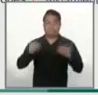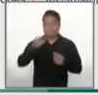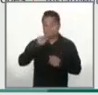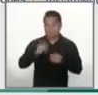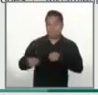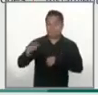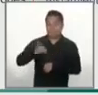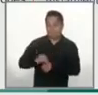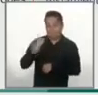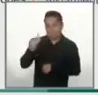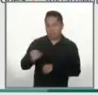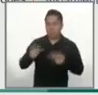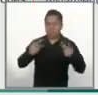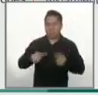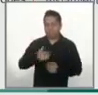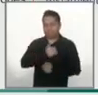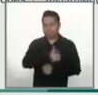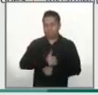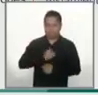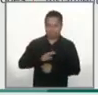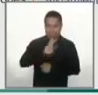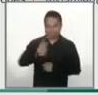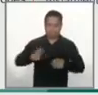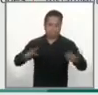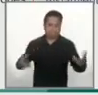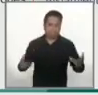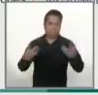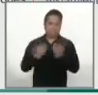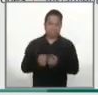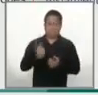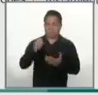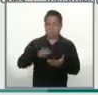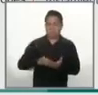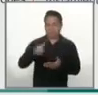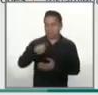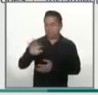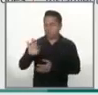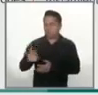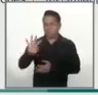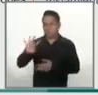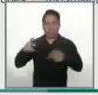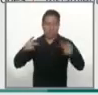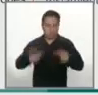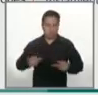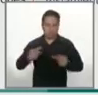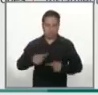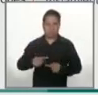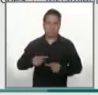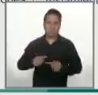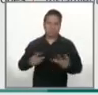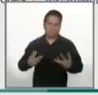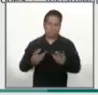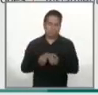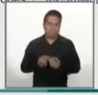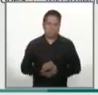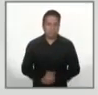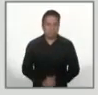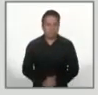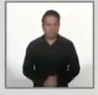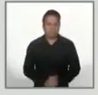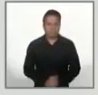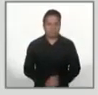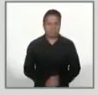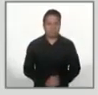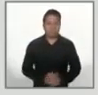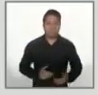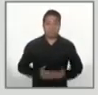suman 9 lamentables defunciones para dar un total de 1.144 en toda la jornada.